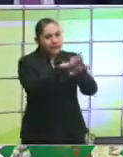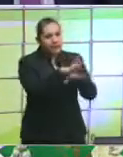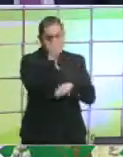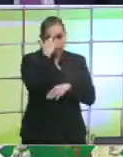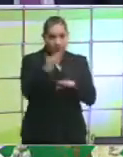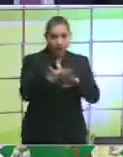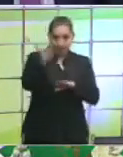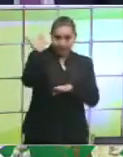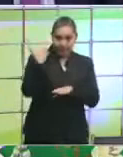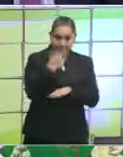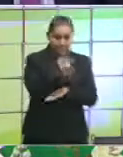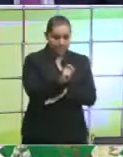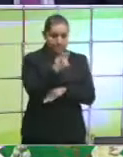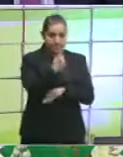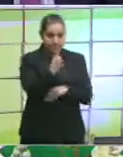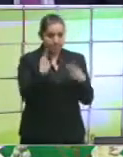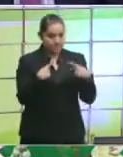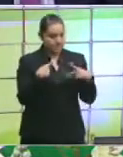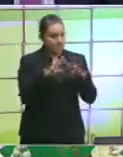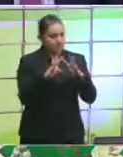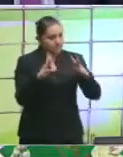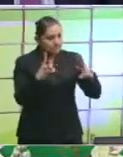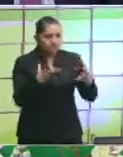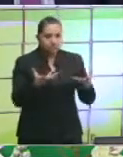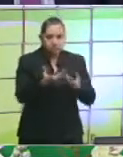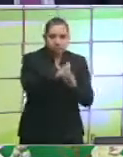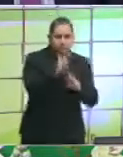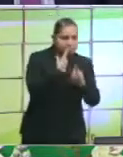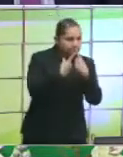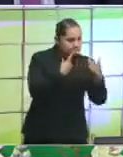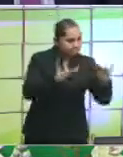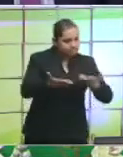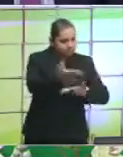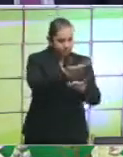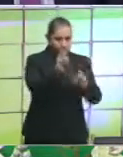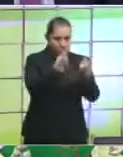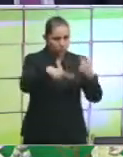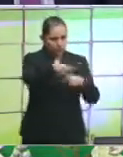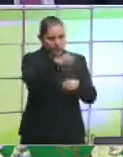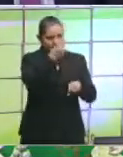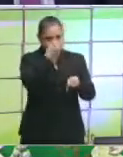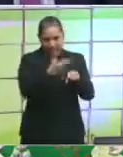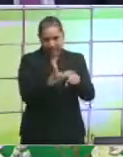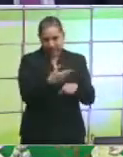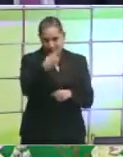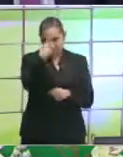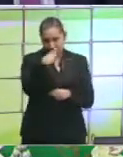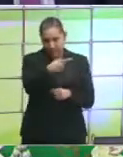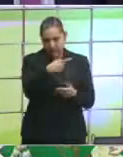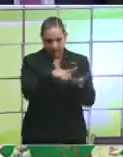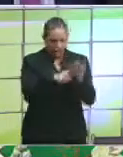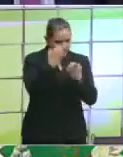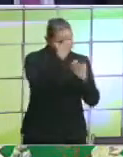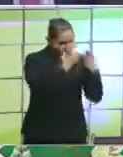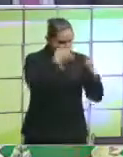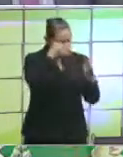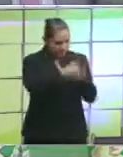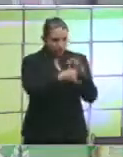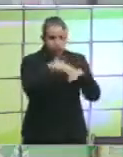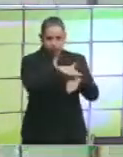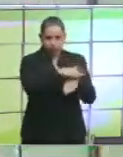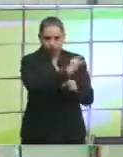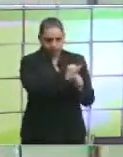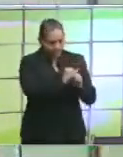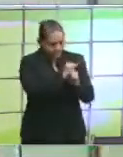dificultades para procesados este elementos muchos que aquí son buenos se cree tarde estoy cuenta para decimos esas sentencias en su manufactura